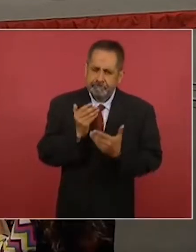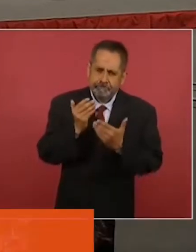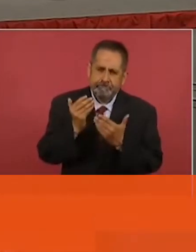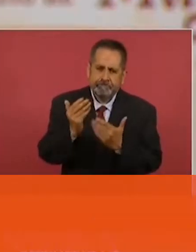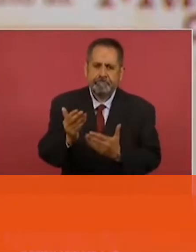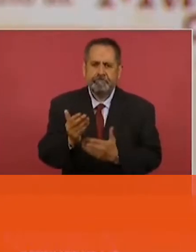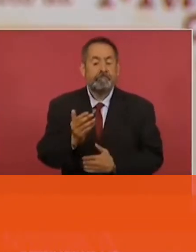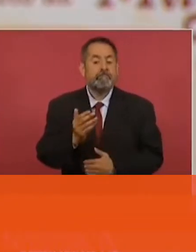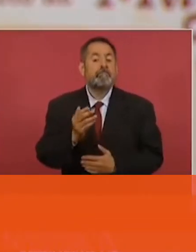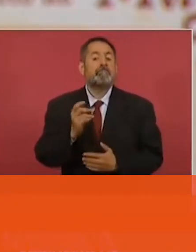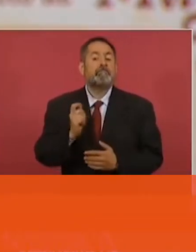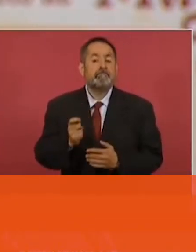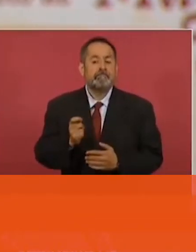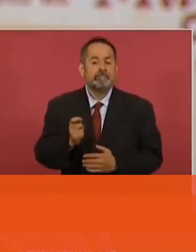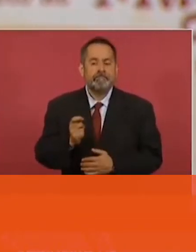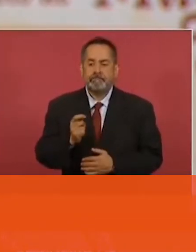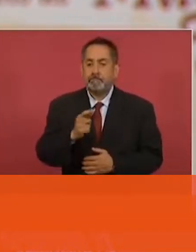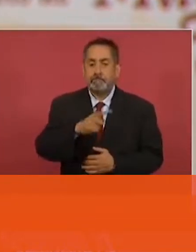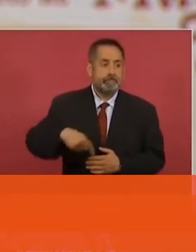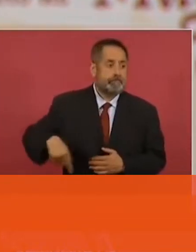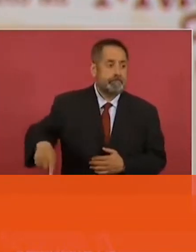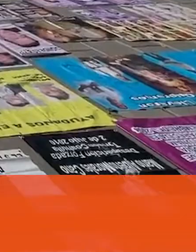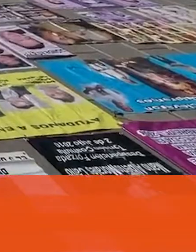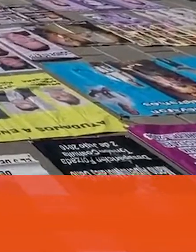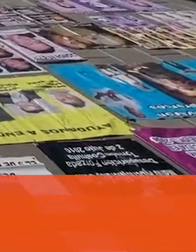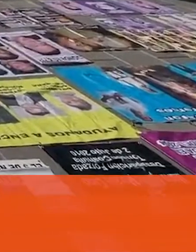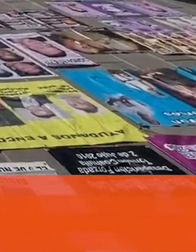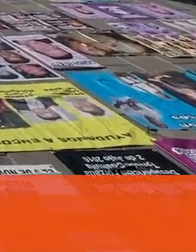felicitaciones a las mamás.